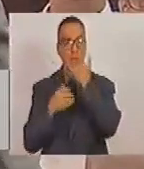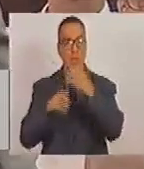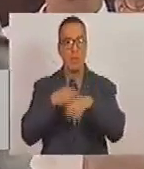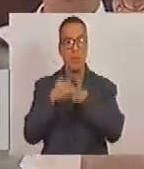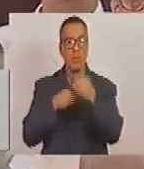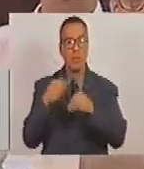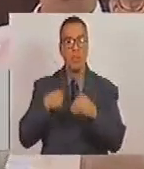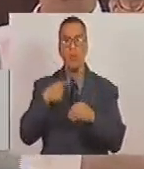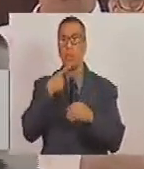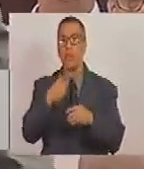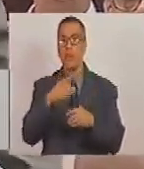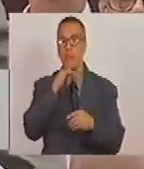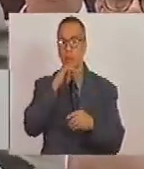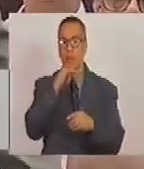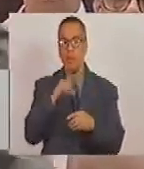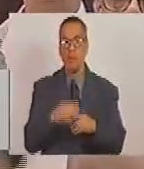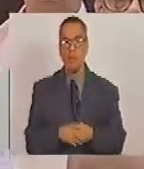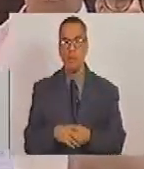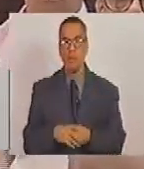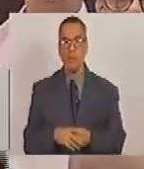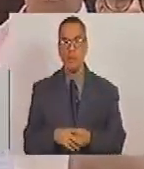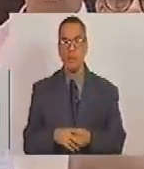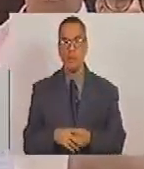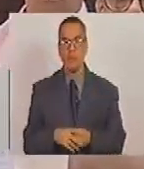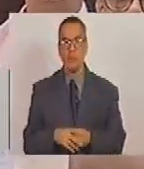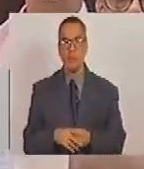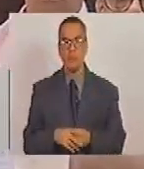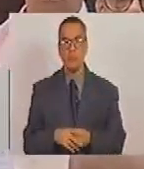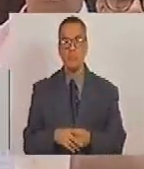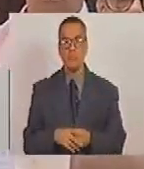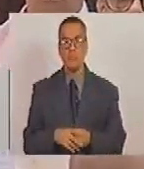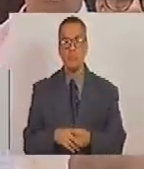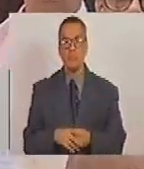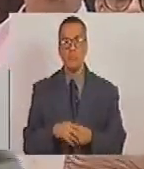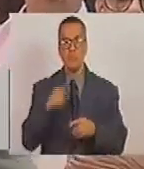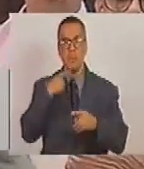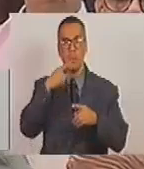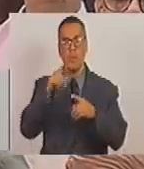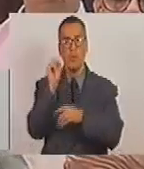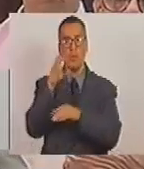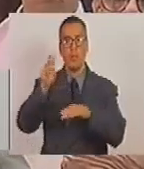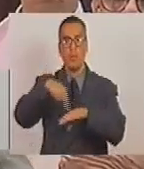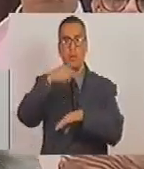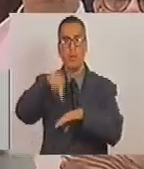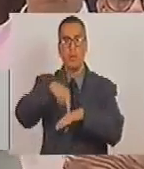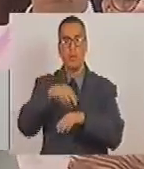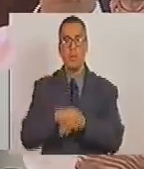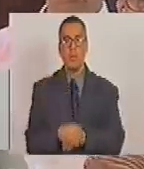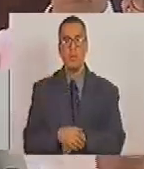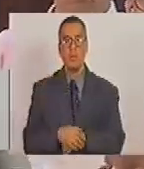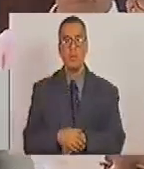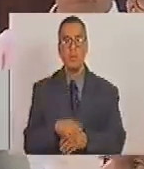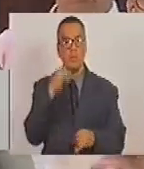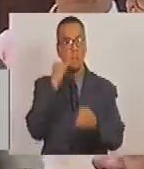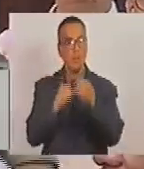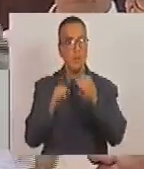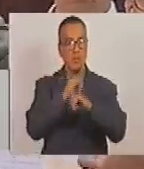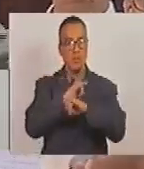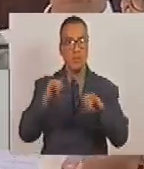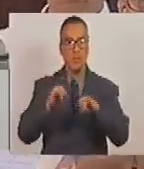tengo a bien informarle a la honorable Asamblea Nacional que culminó